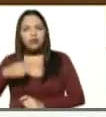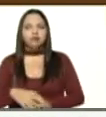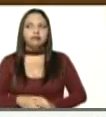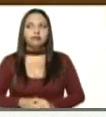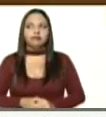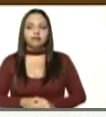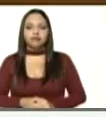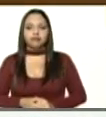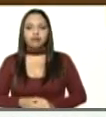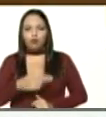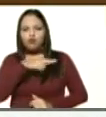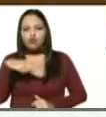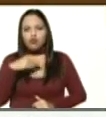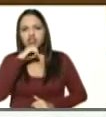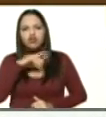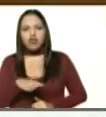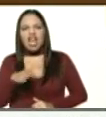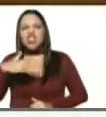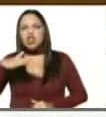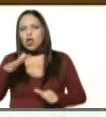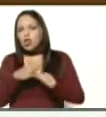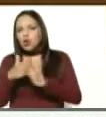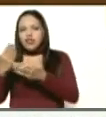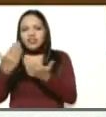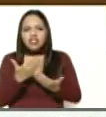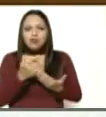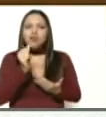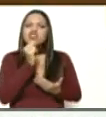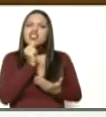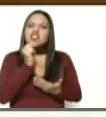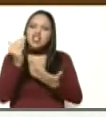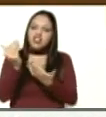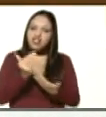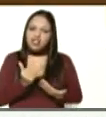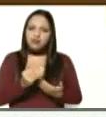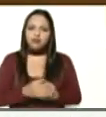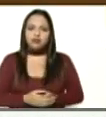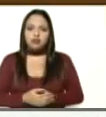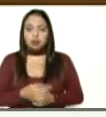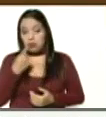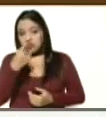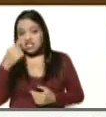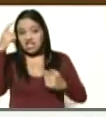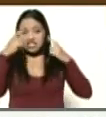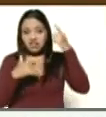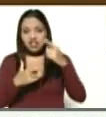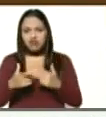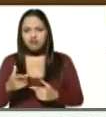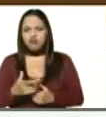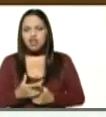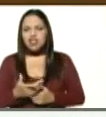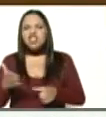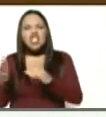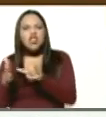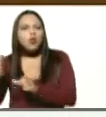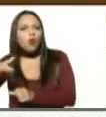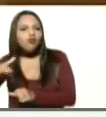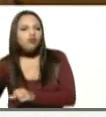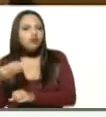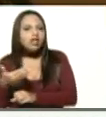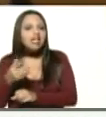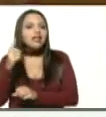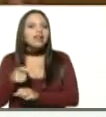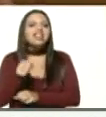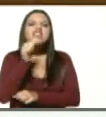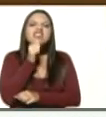nuestra historia, de dónde venimos, de quiénes, como siempre nos lo decía Chávez, No es solo de dónde venimos, sino de quiénes, quiénes